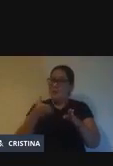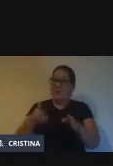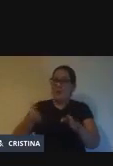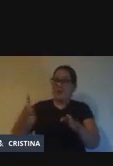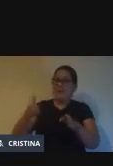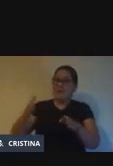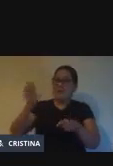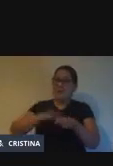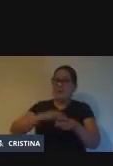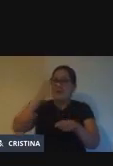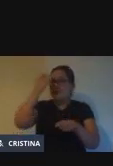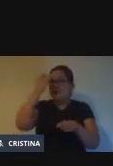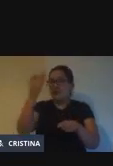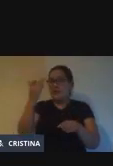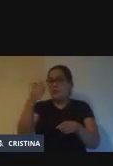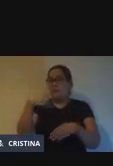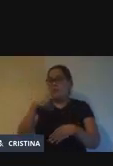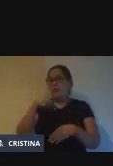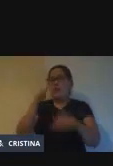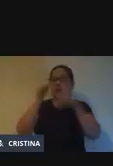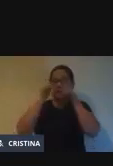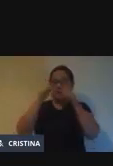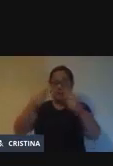atendemos esta parte emocional